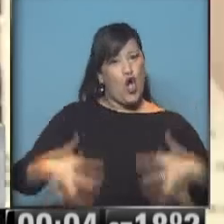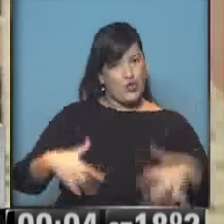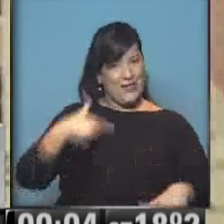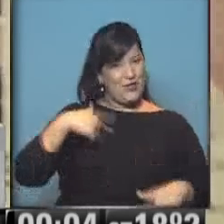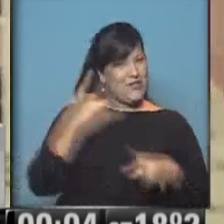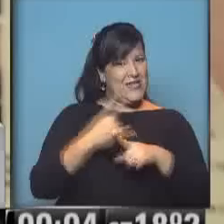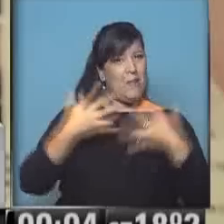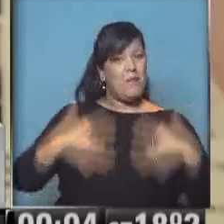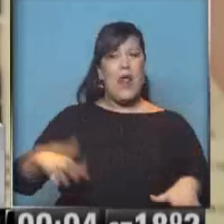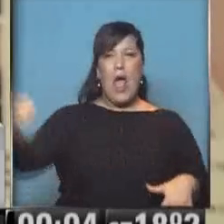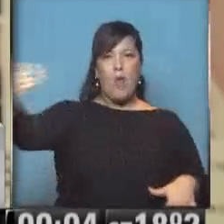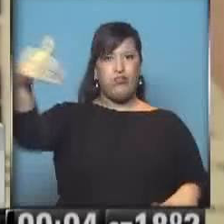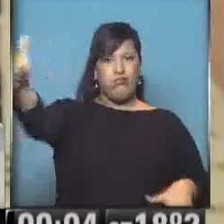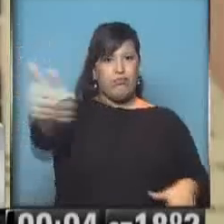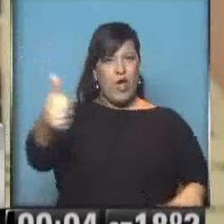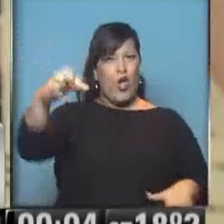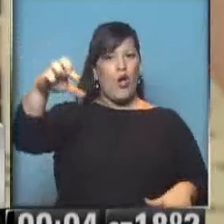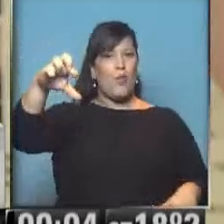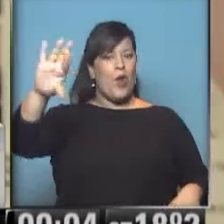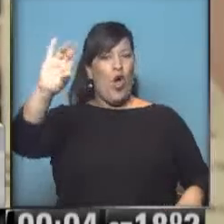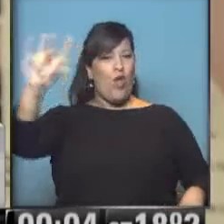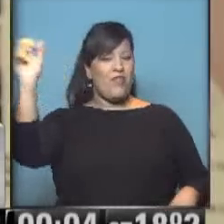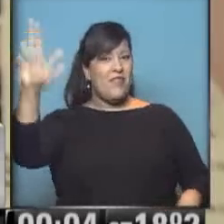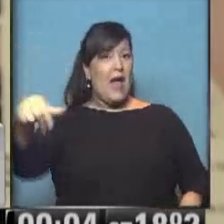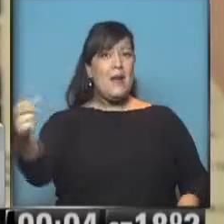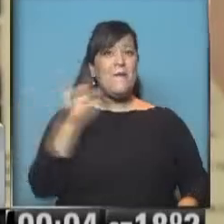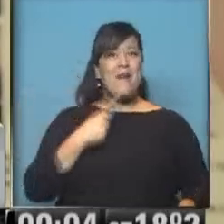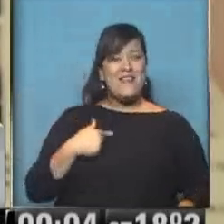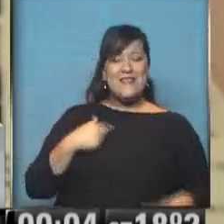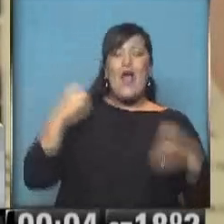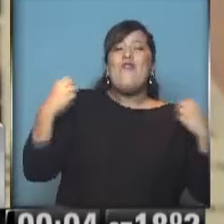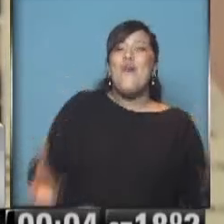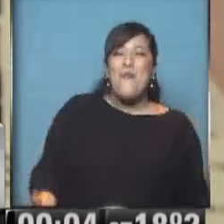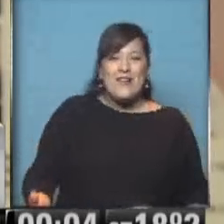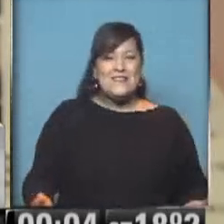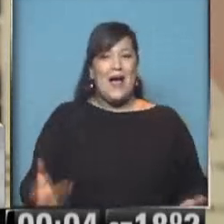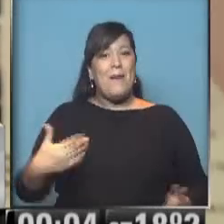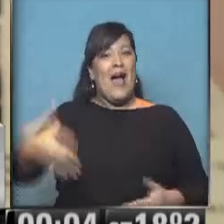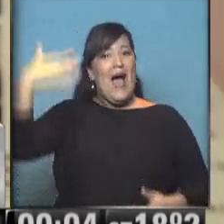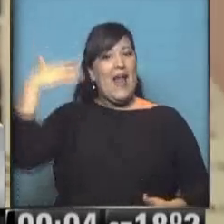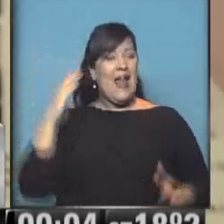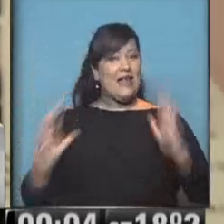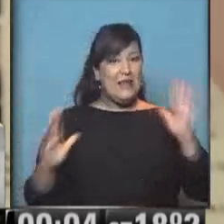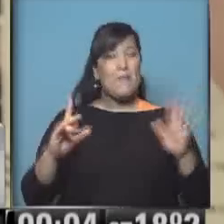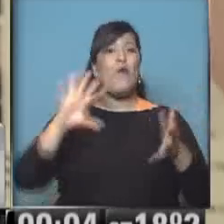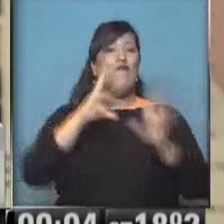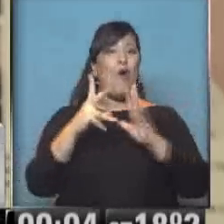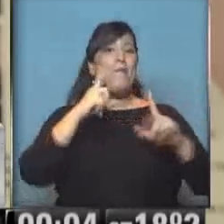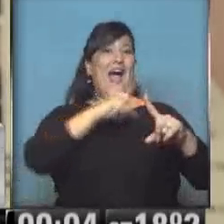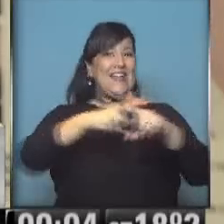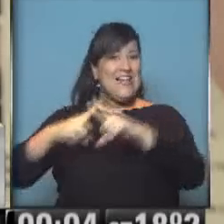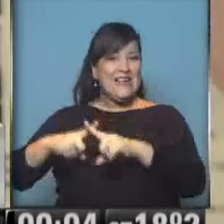Prodan. Y Luca Prodan me dice, Chicholina, ¿cómo andamos? Y para ese tiempo, la porno estar para mí era